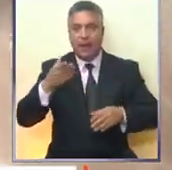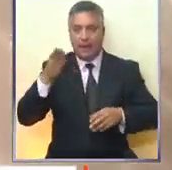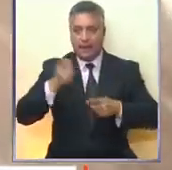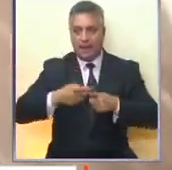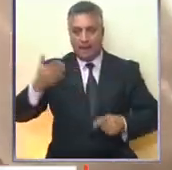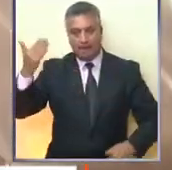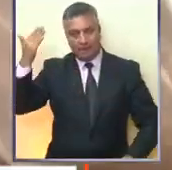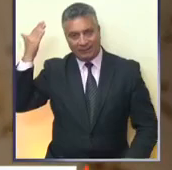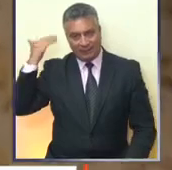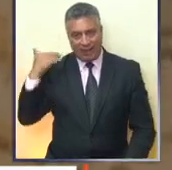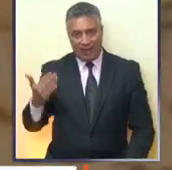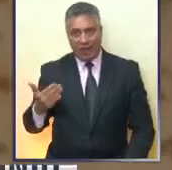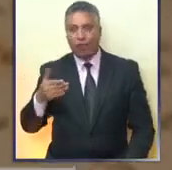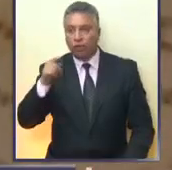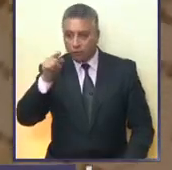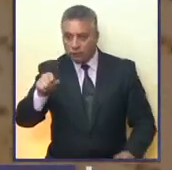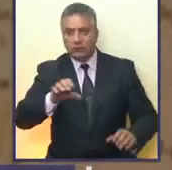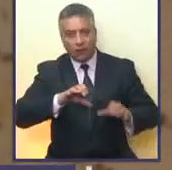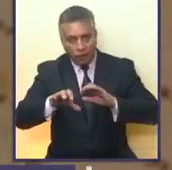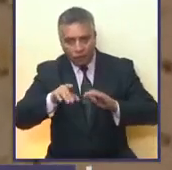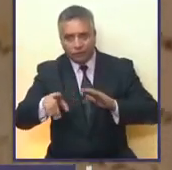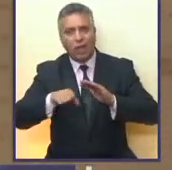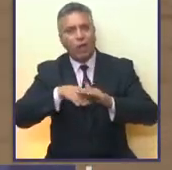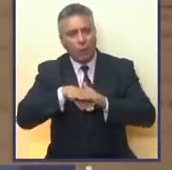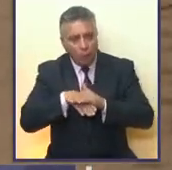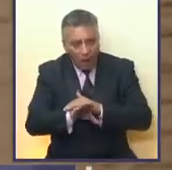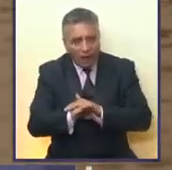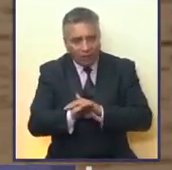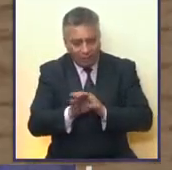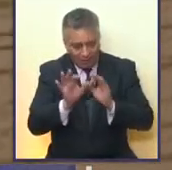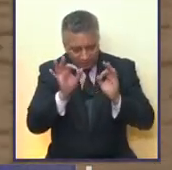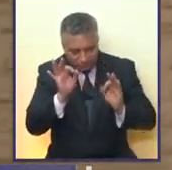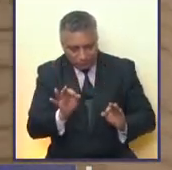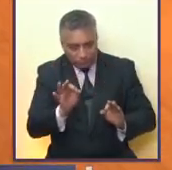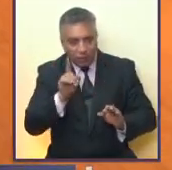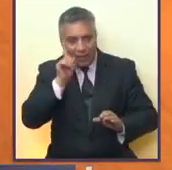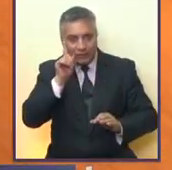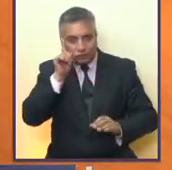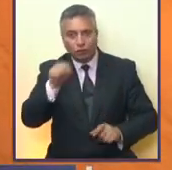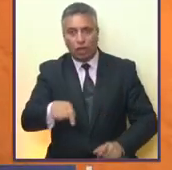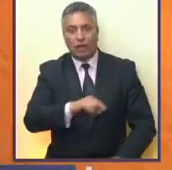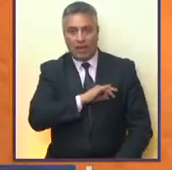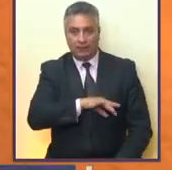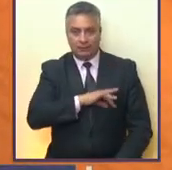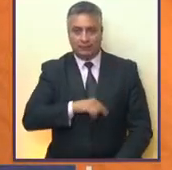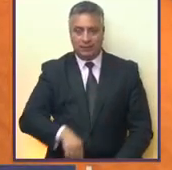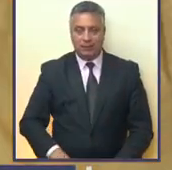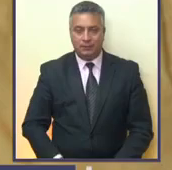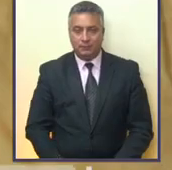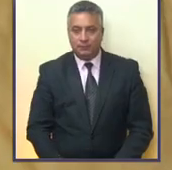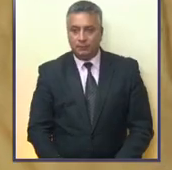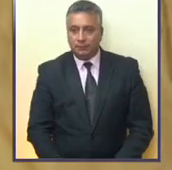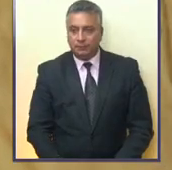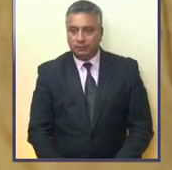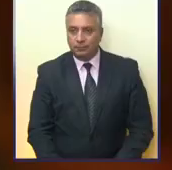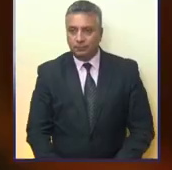esos elementos que guardan la esencia de la historia de nuestro país.